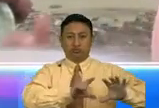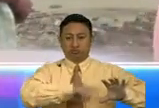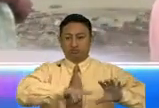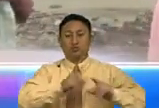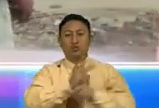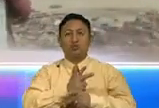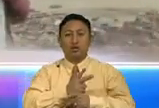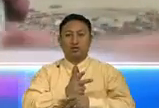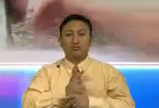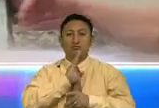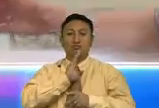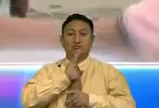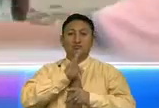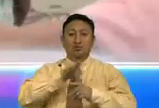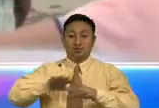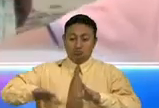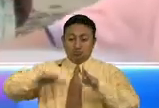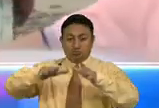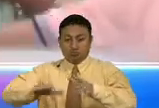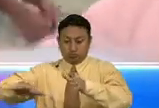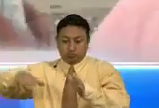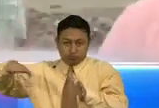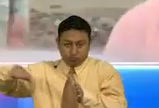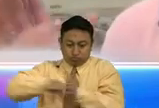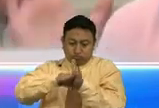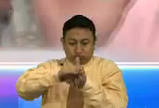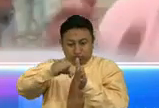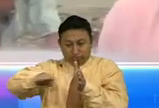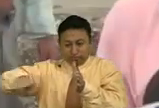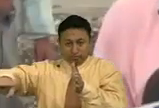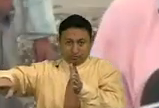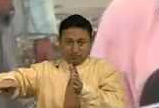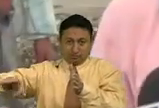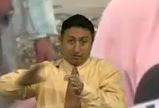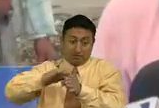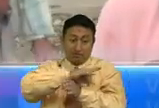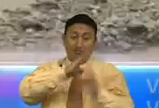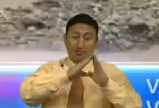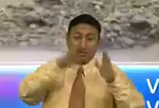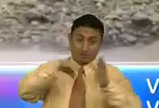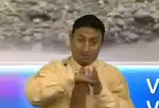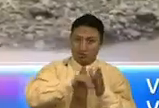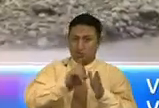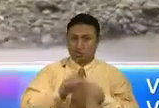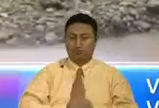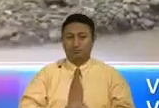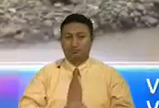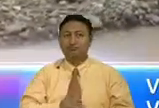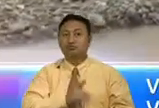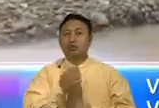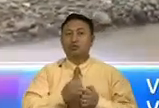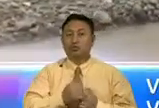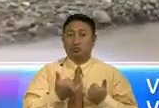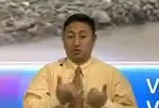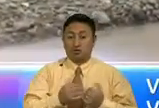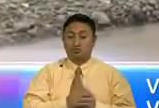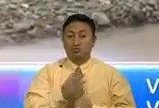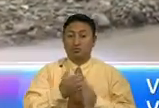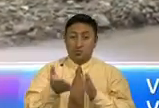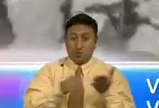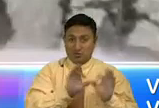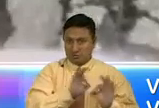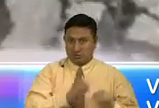río tome un encauce afuera y se vaya y no se ingrese al pueblo. Si bien este problema no ha causado víctimas mortales,